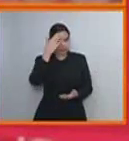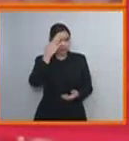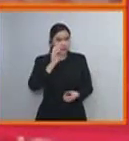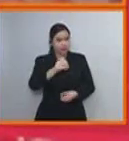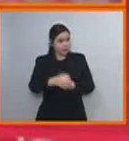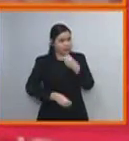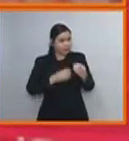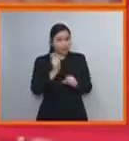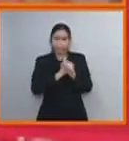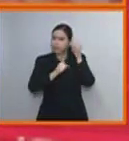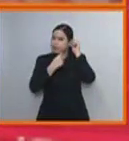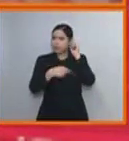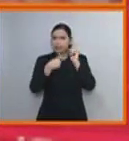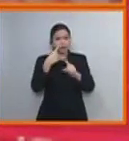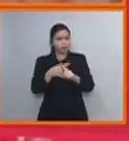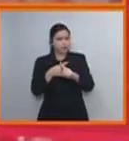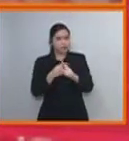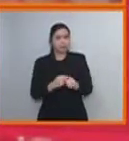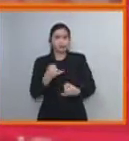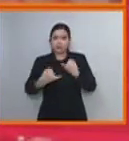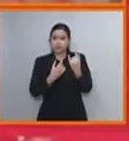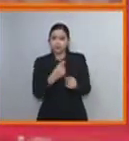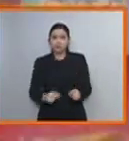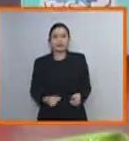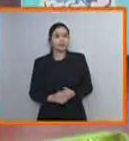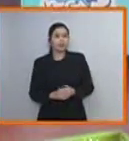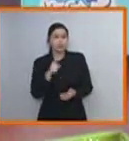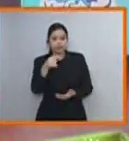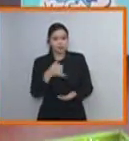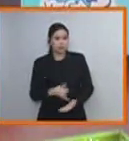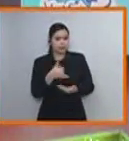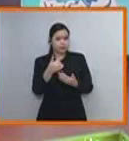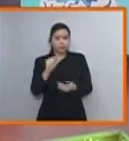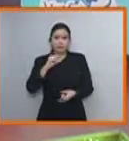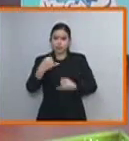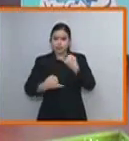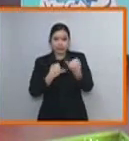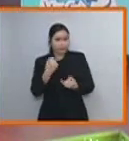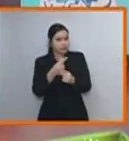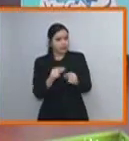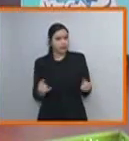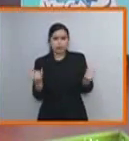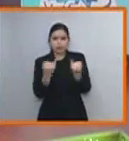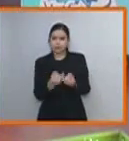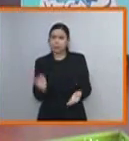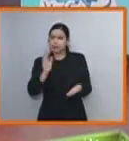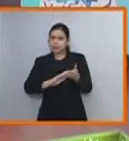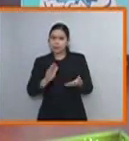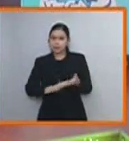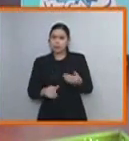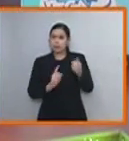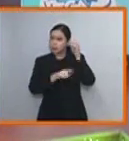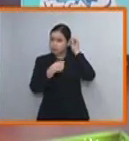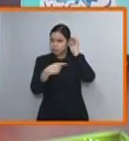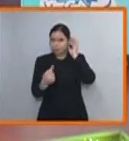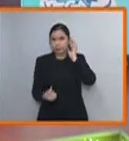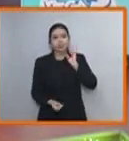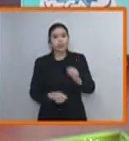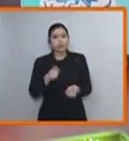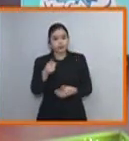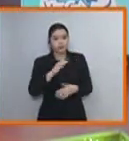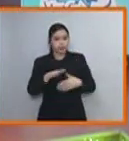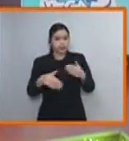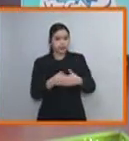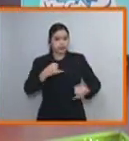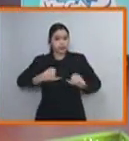esfera ganadora para Multi X y esta es jugada gratis. Tu premio de hoy es una jugada gratis al mismo monto que invertiste para la diaria. Y para todos